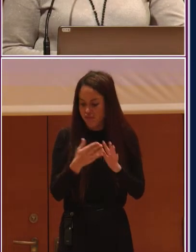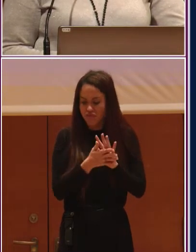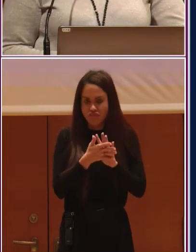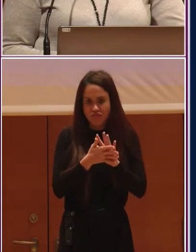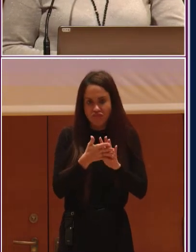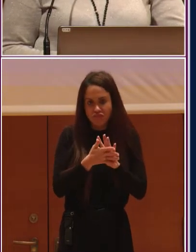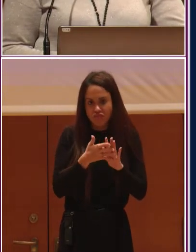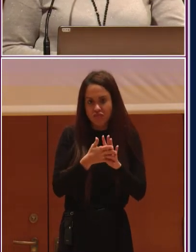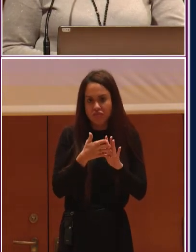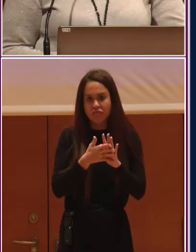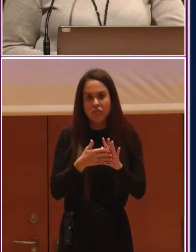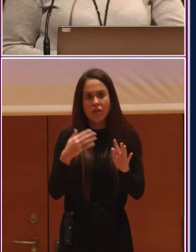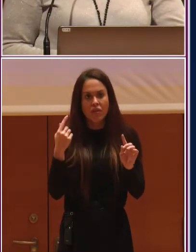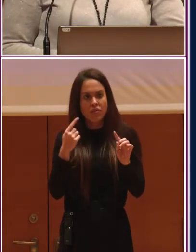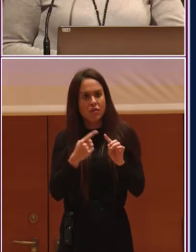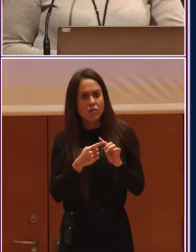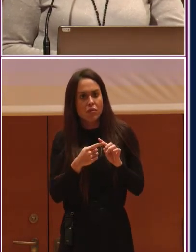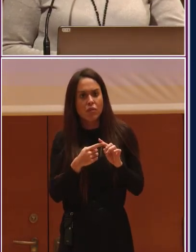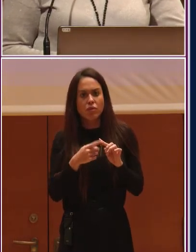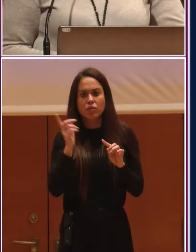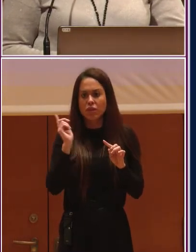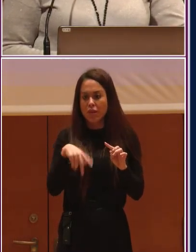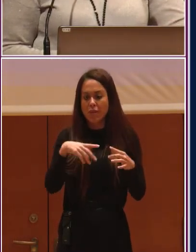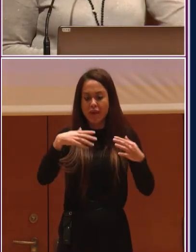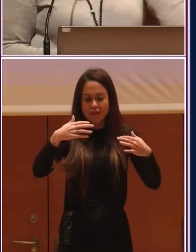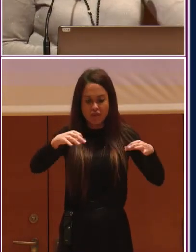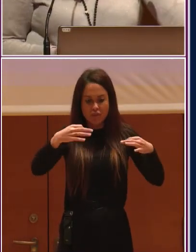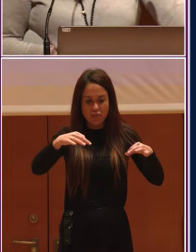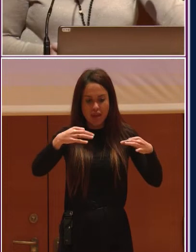hemos hablado acerca de esto con estas mujeres